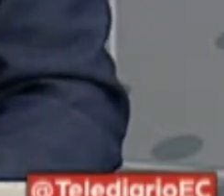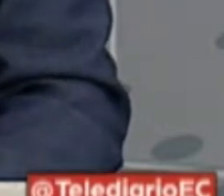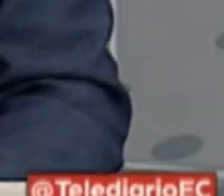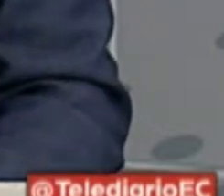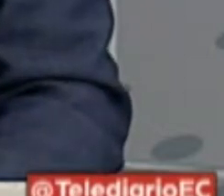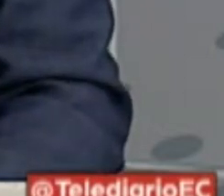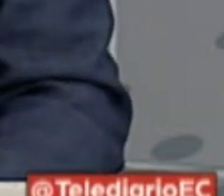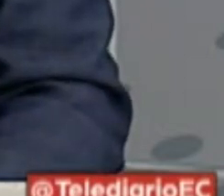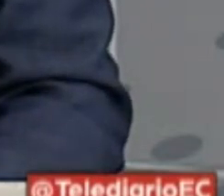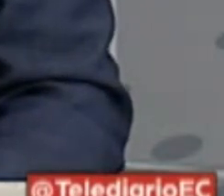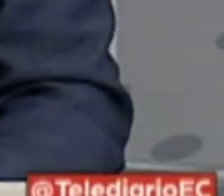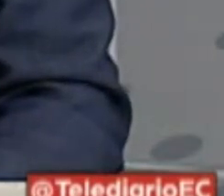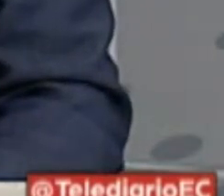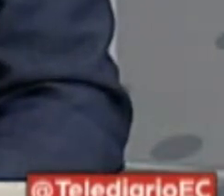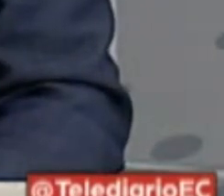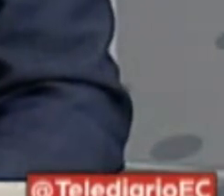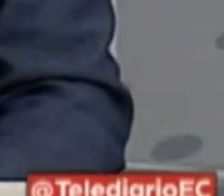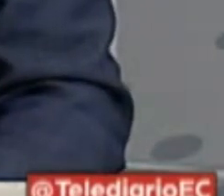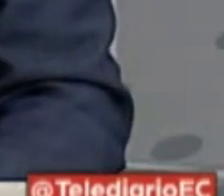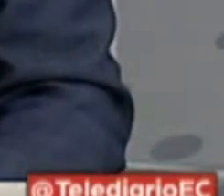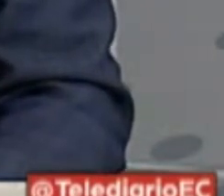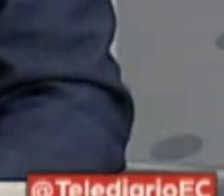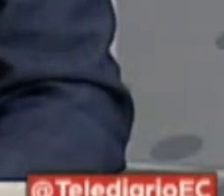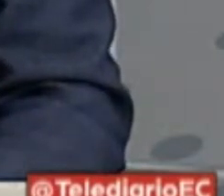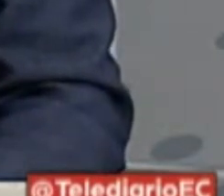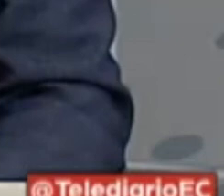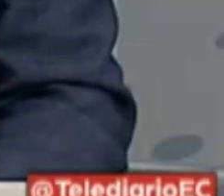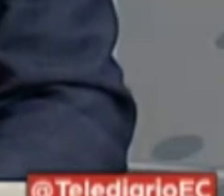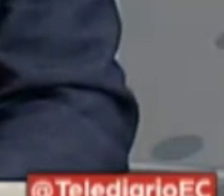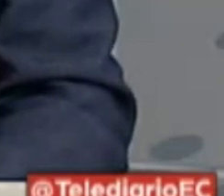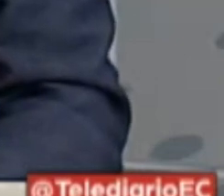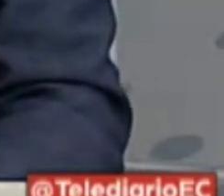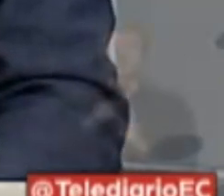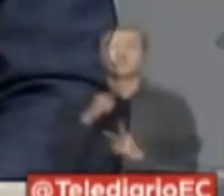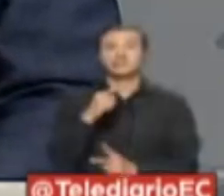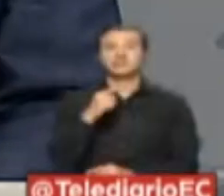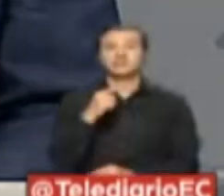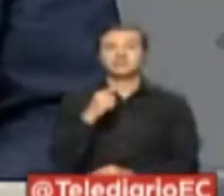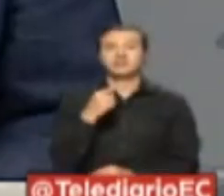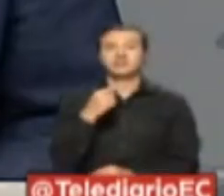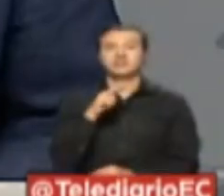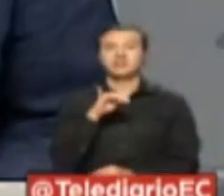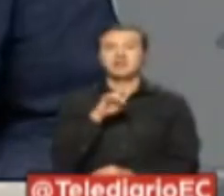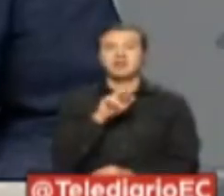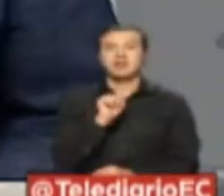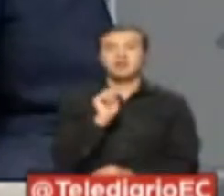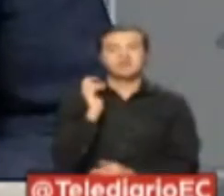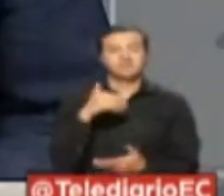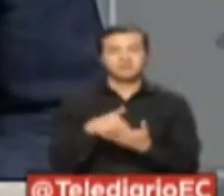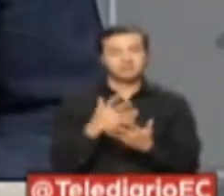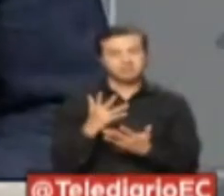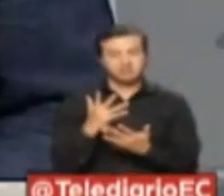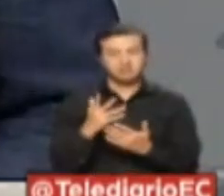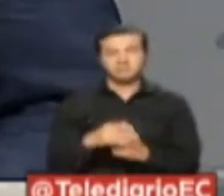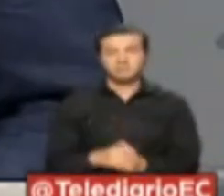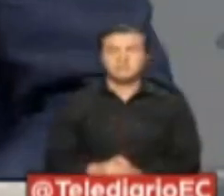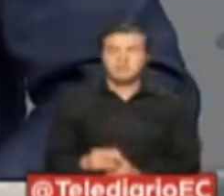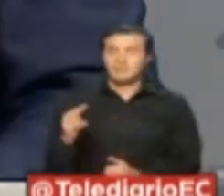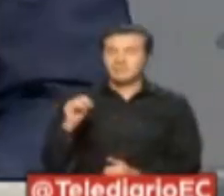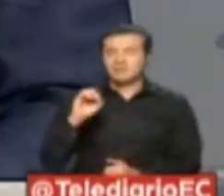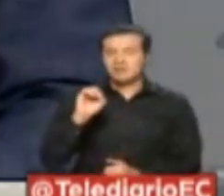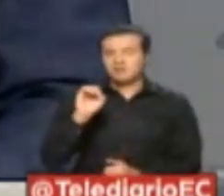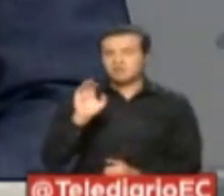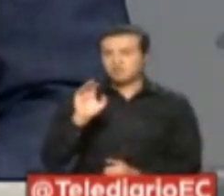pero una de ellas el señor si cara a takahashi no puede no ha podido venir estamos con nada